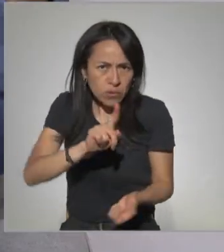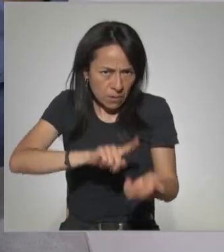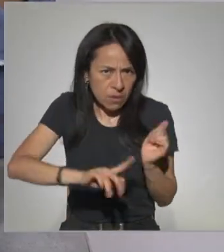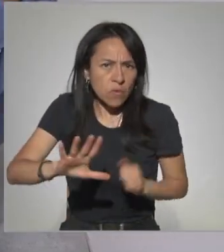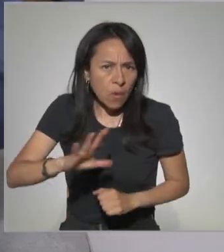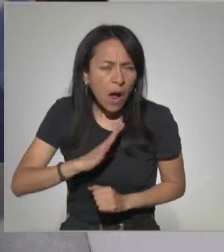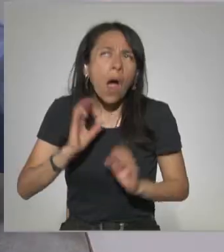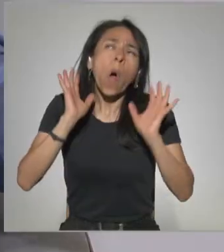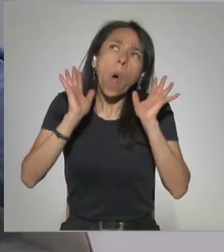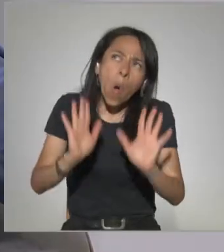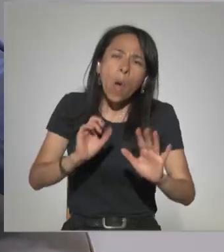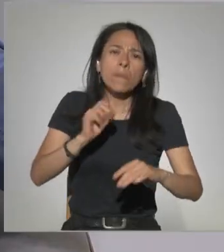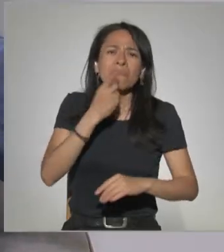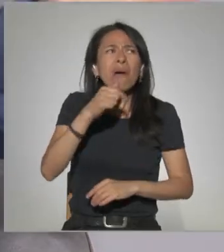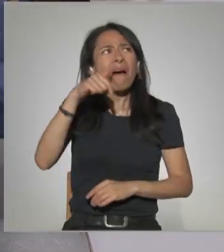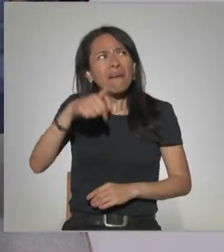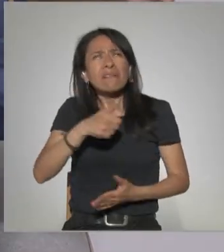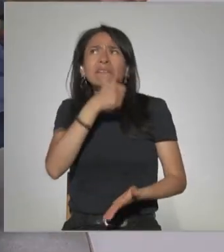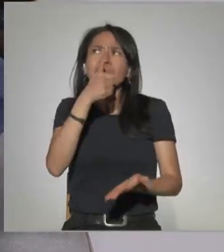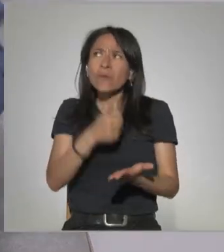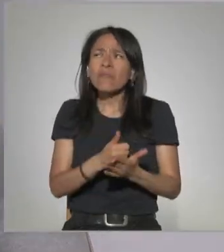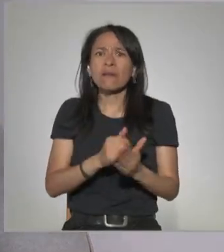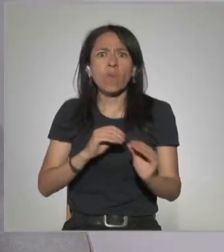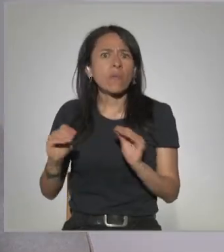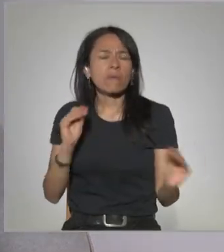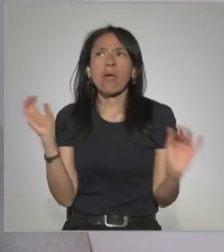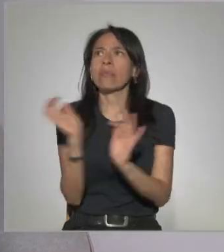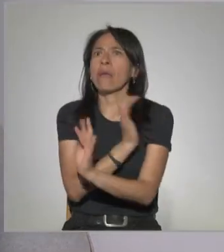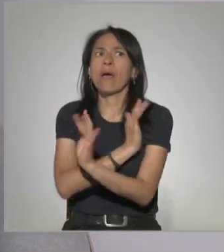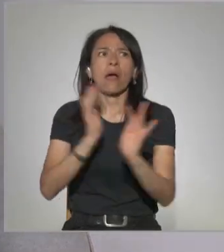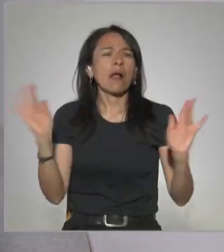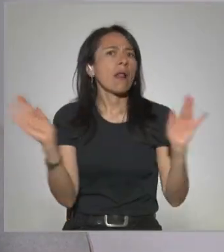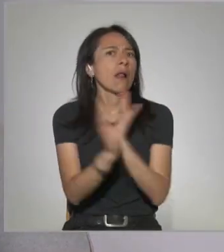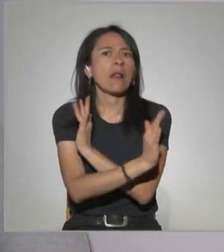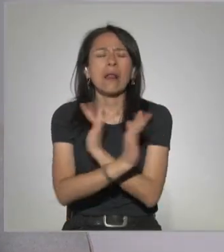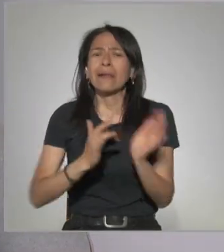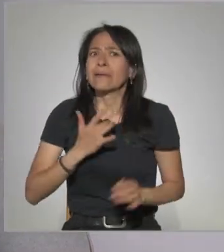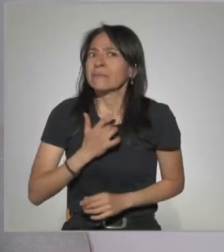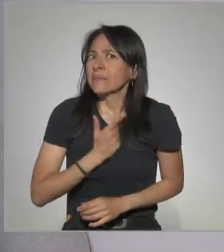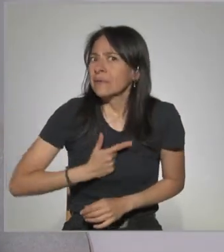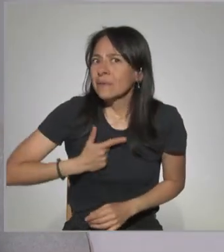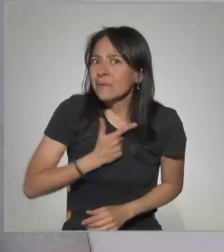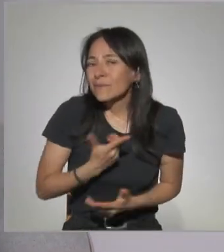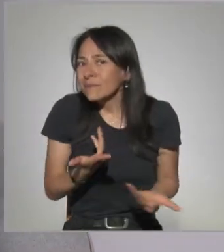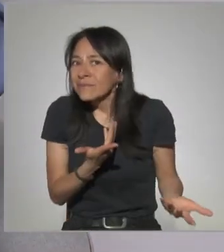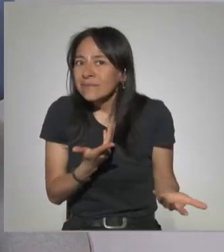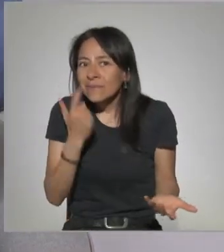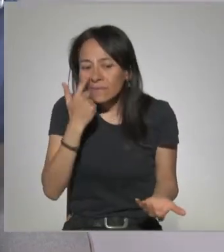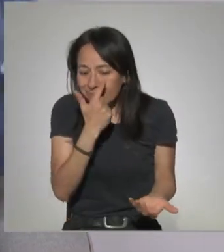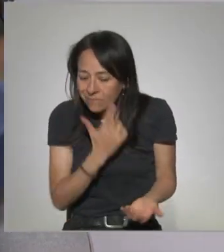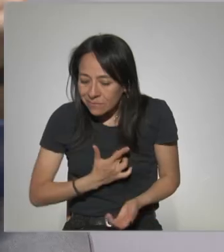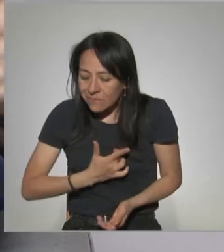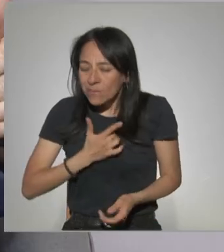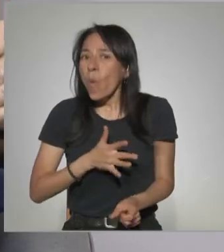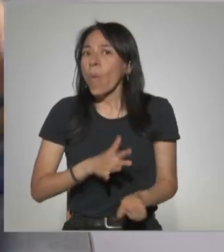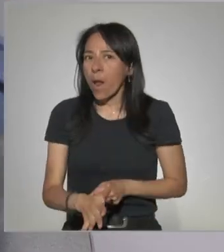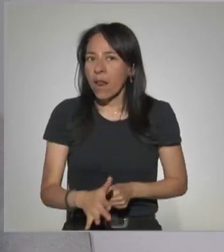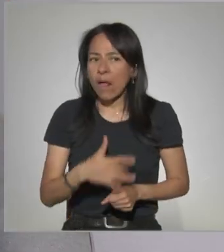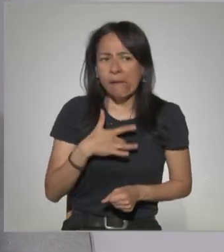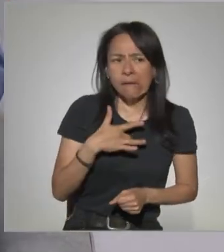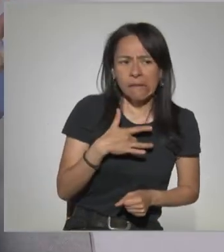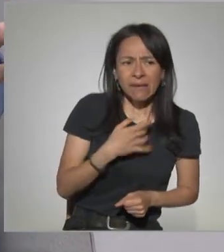esta ciudad dinámica, ¿no? Entonces la percepción es muy importante. ¿Cómo lo vives? De que lo vamos a